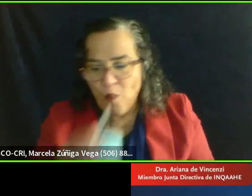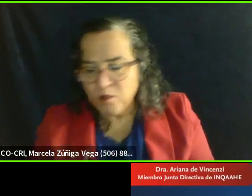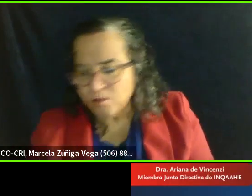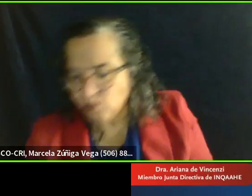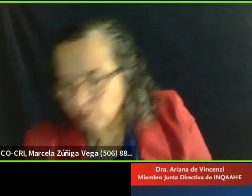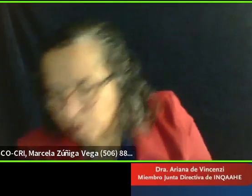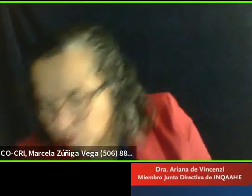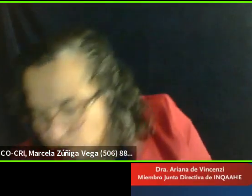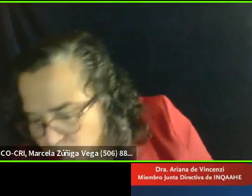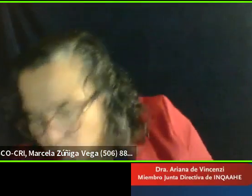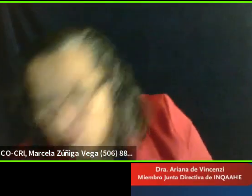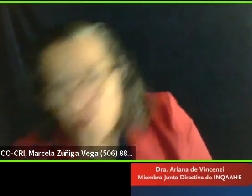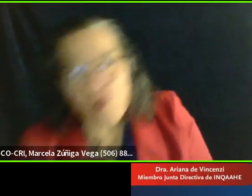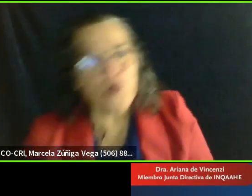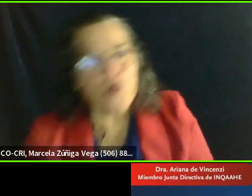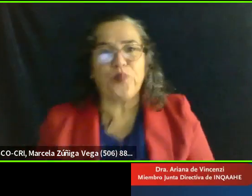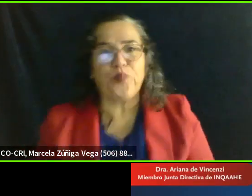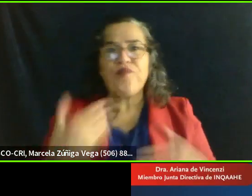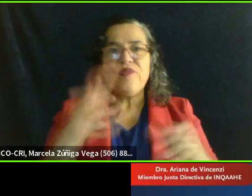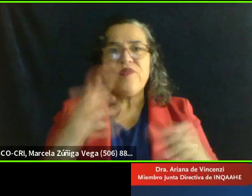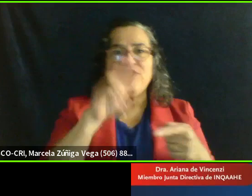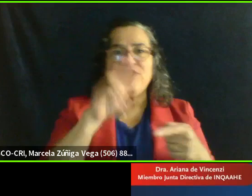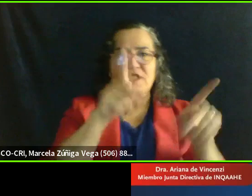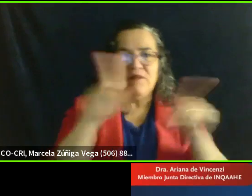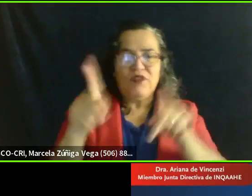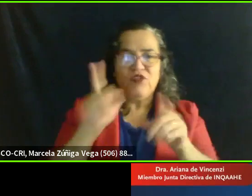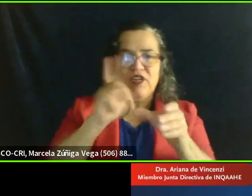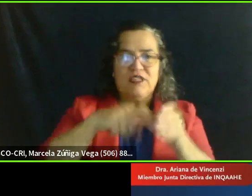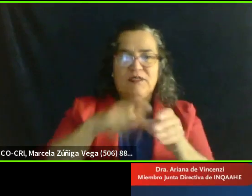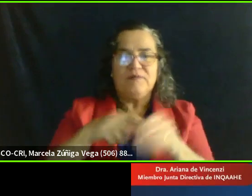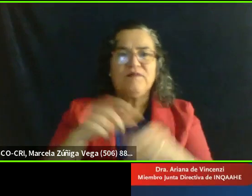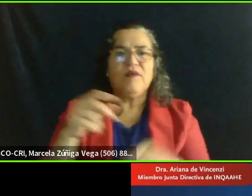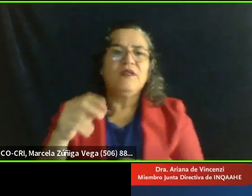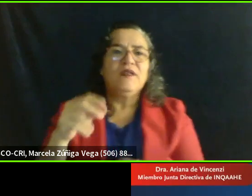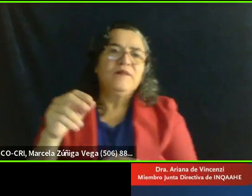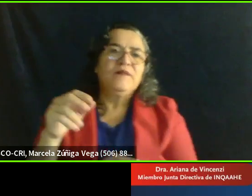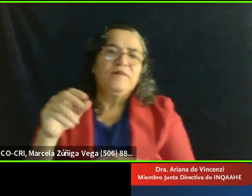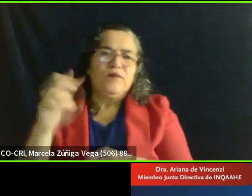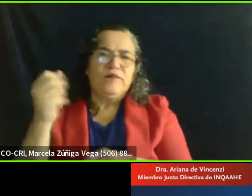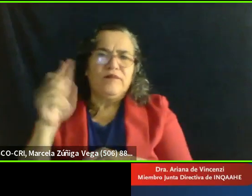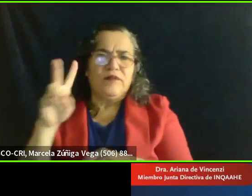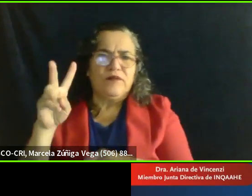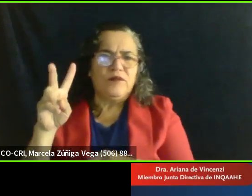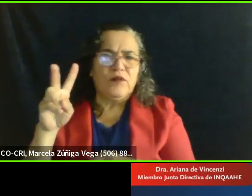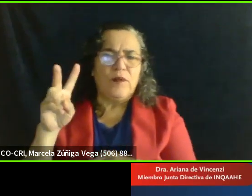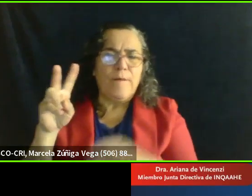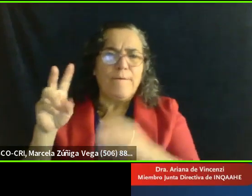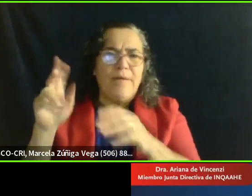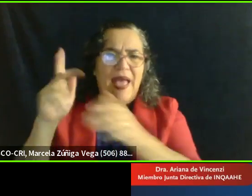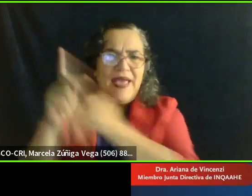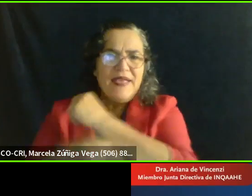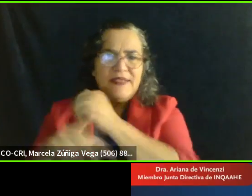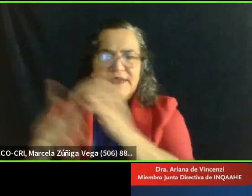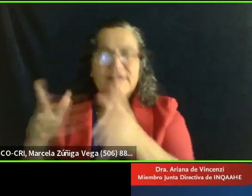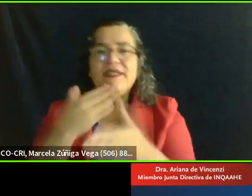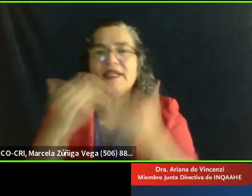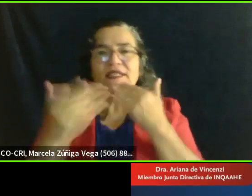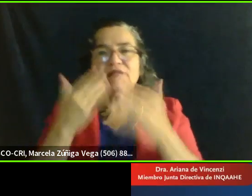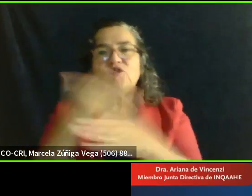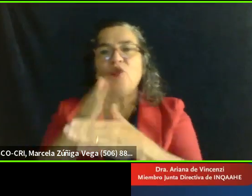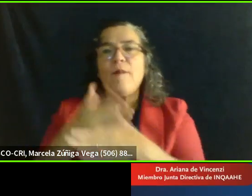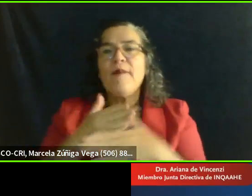decena de países conectados. Hay muchísimos comentarios de felicitación hacia su persona, de agradecimiento por compartir